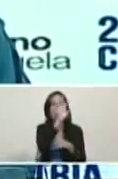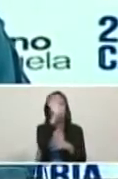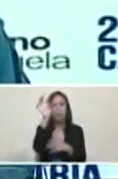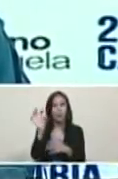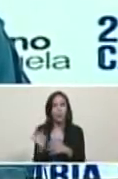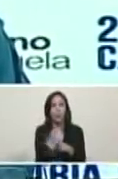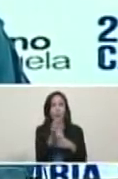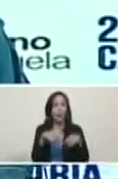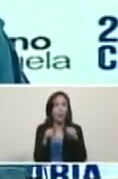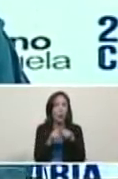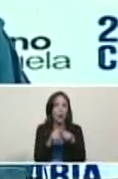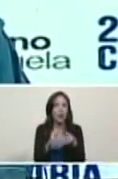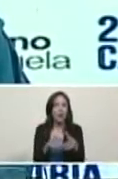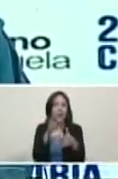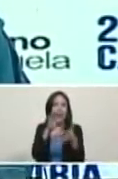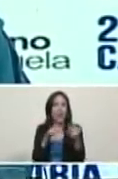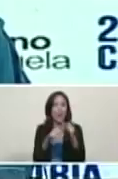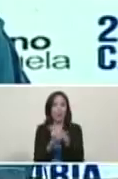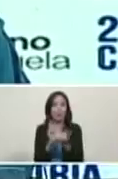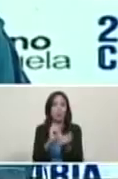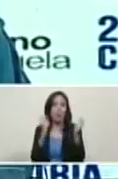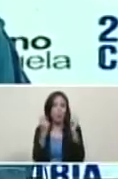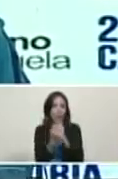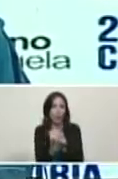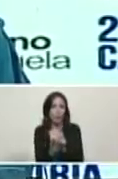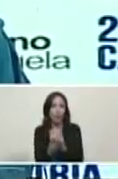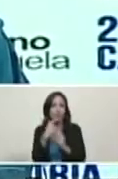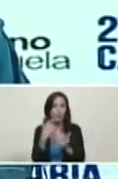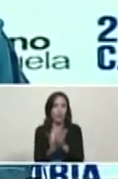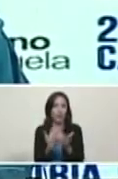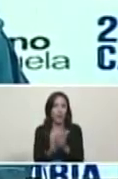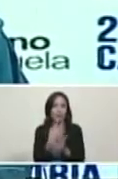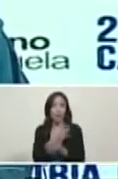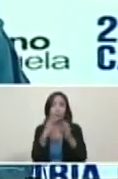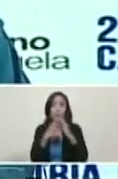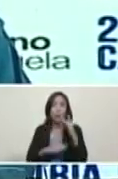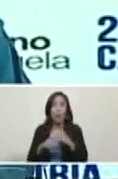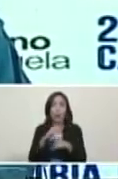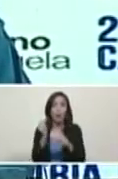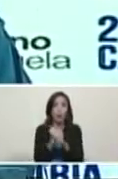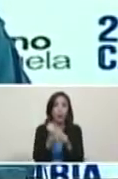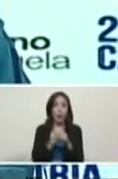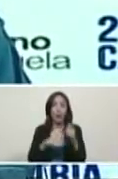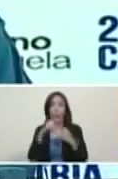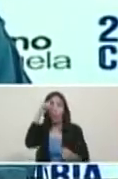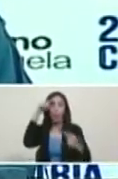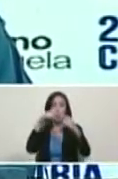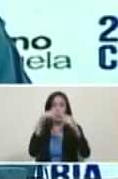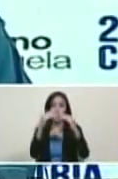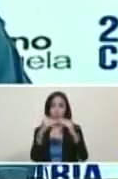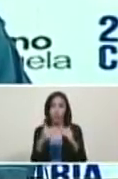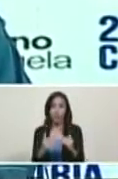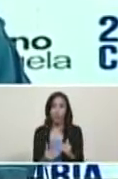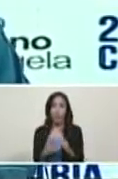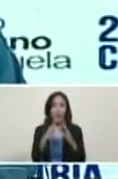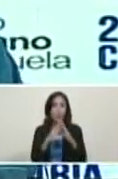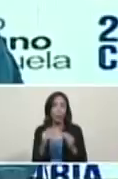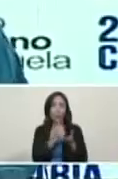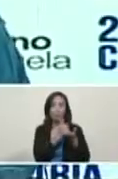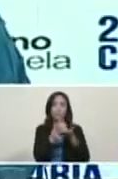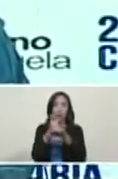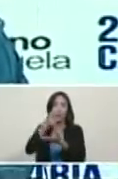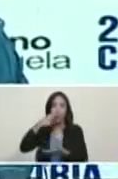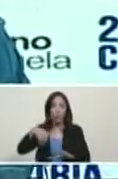cartografía social, se transforme en las nuevas líneas de acción de inversión y protección social del